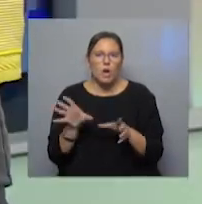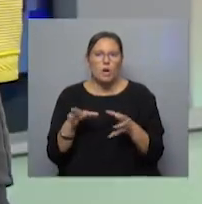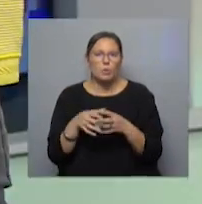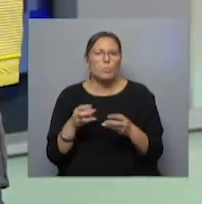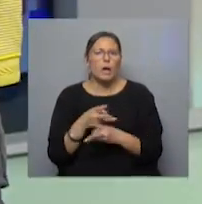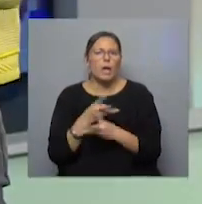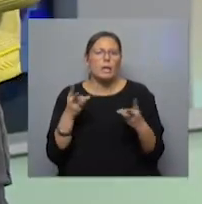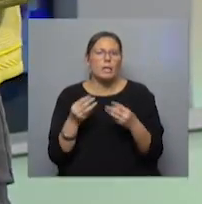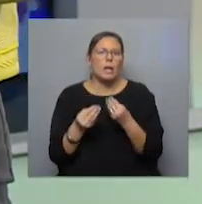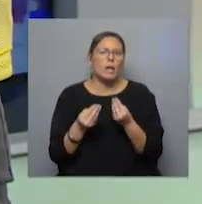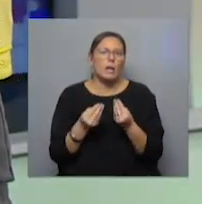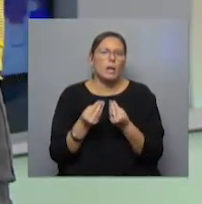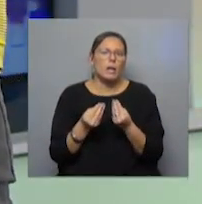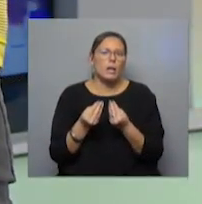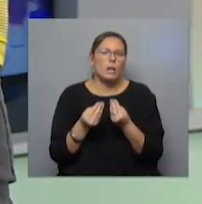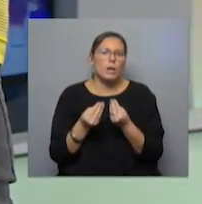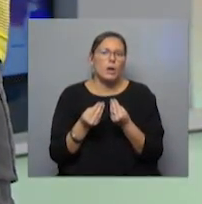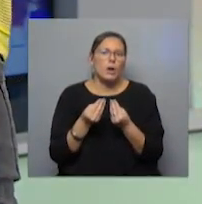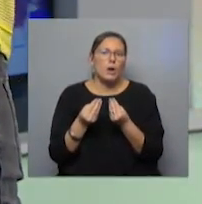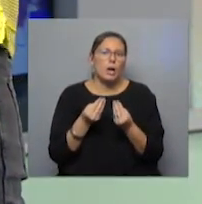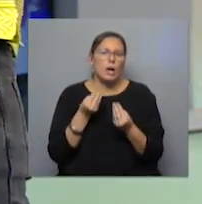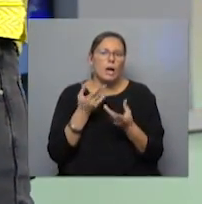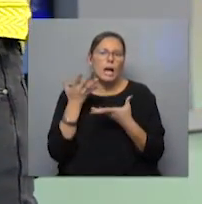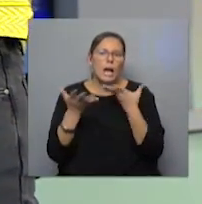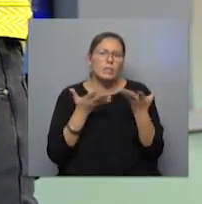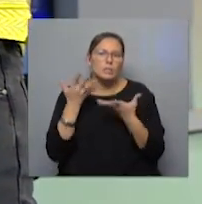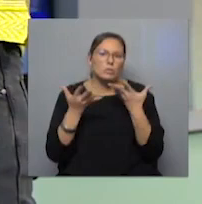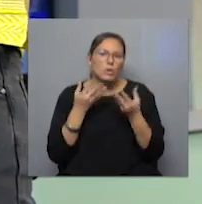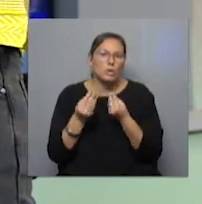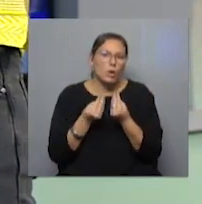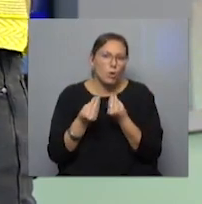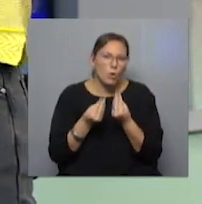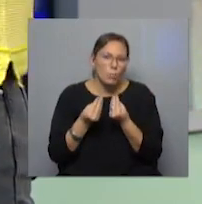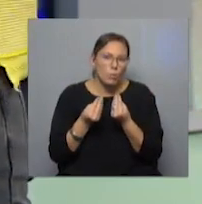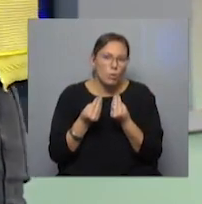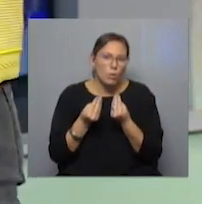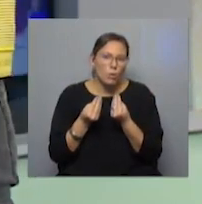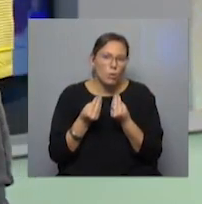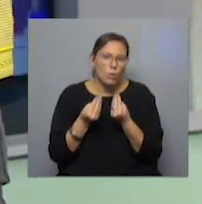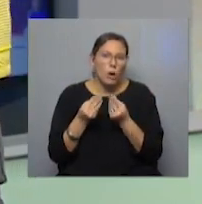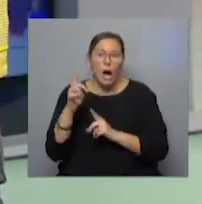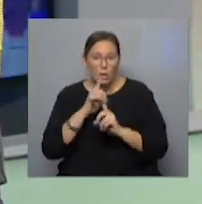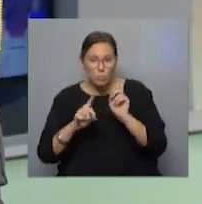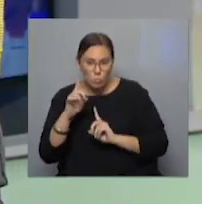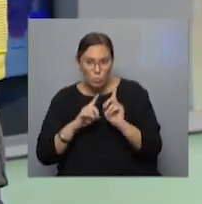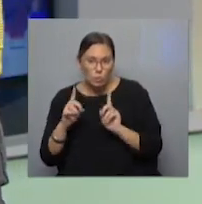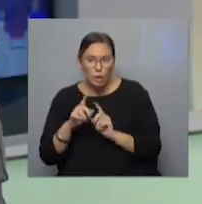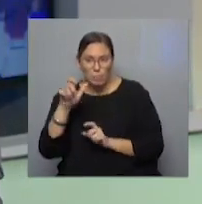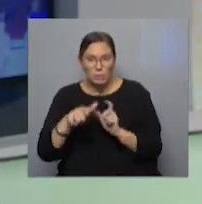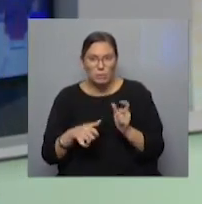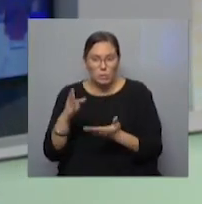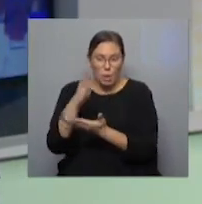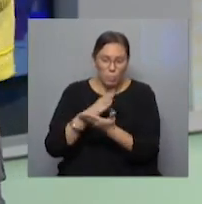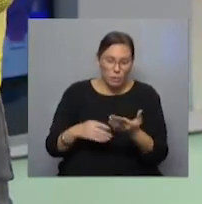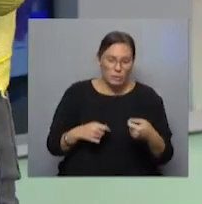general, ¿cómo es que llegan las canciones? ¿Llegan las canciones de algunos, las poesías